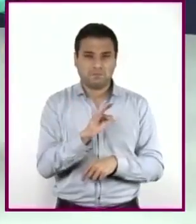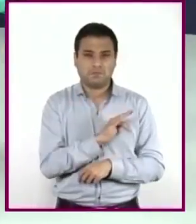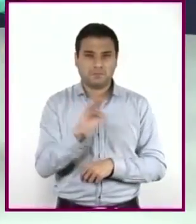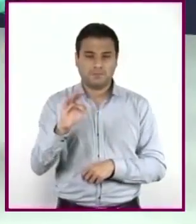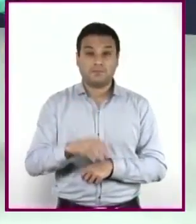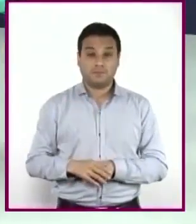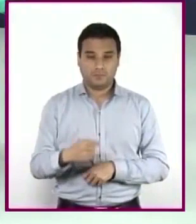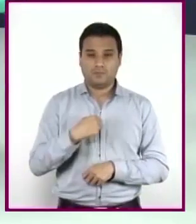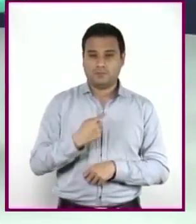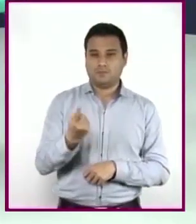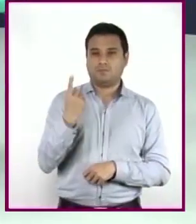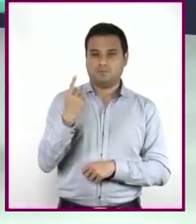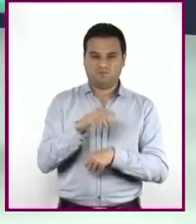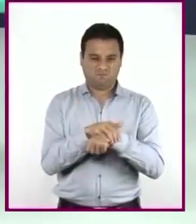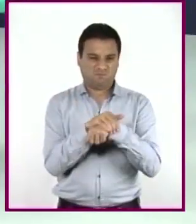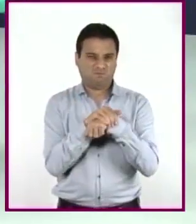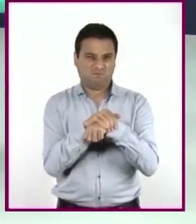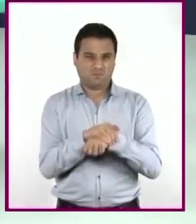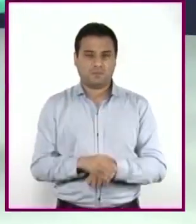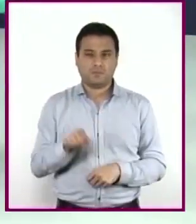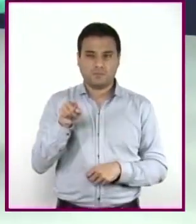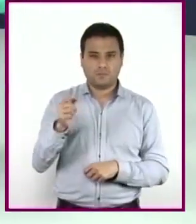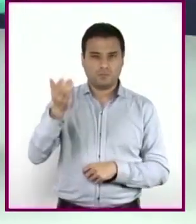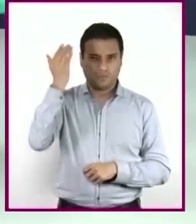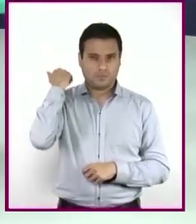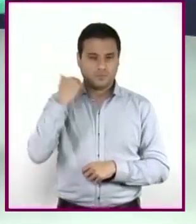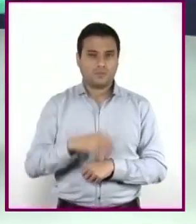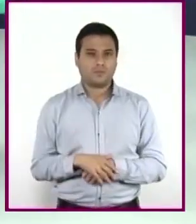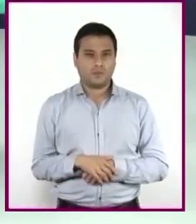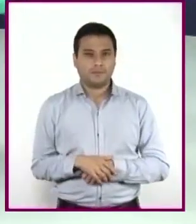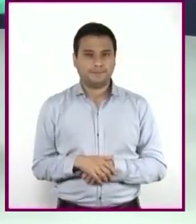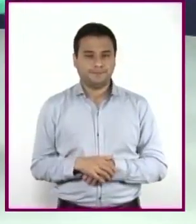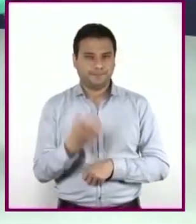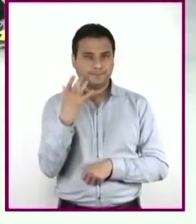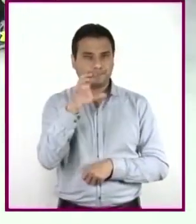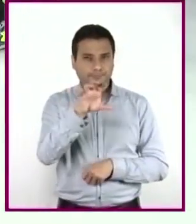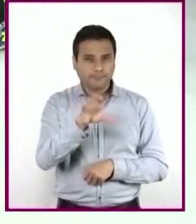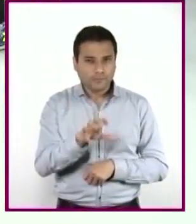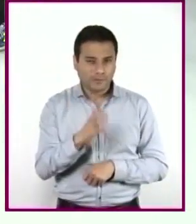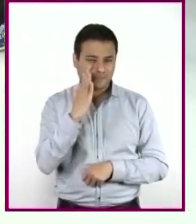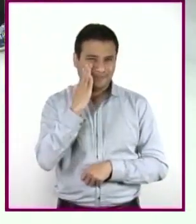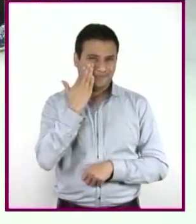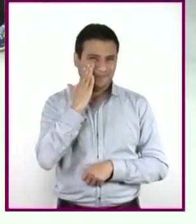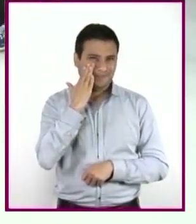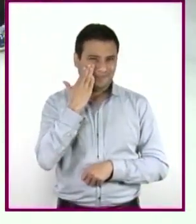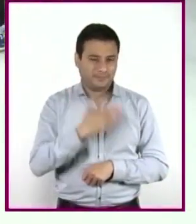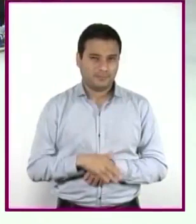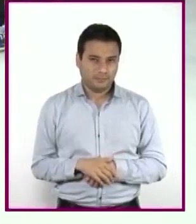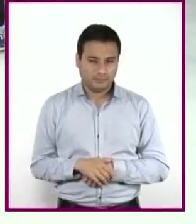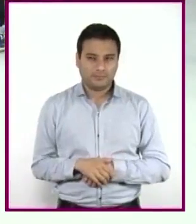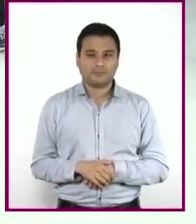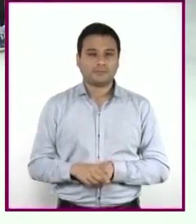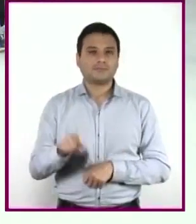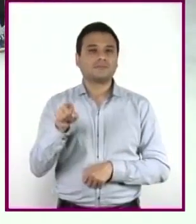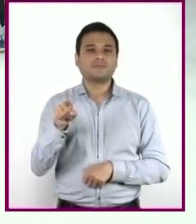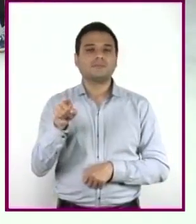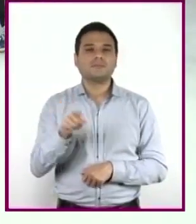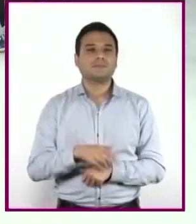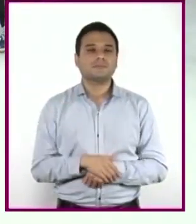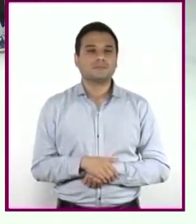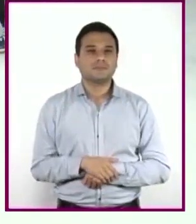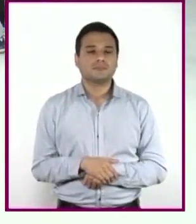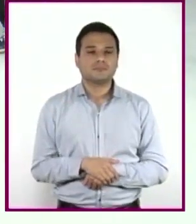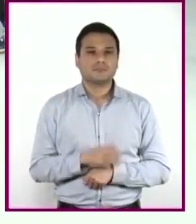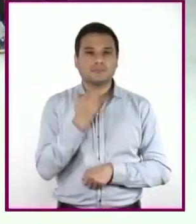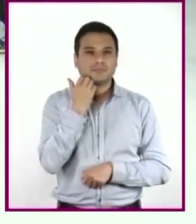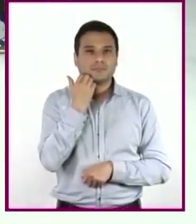un conocido que en algún momento subió contenido a varias páginas en Facebook. Lo hizo por una cuestión de darles